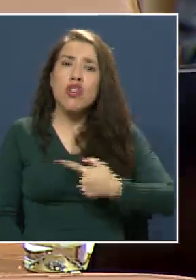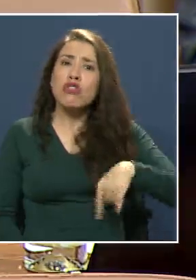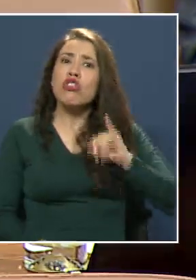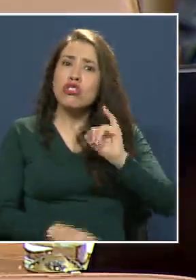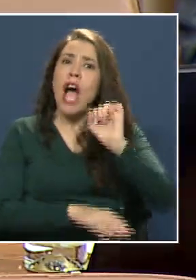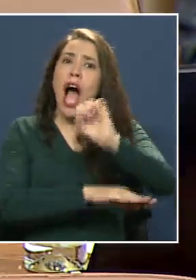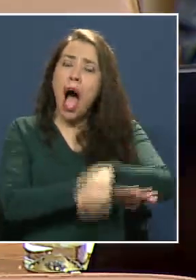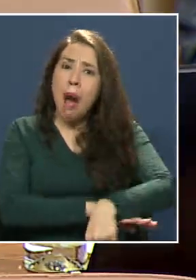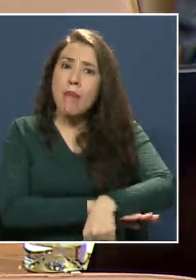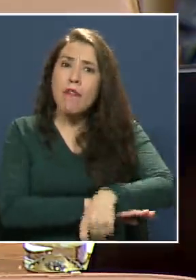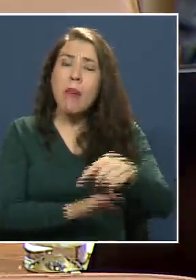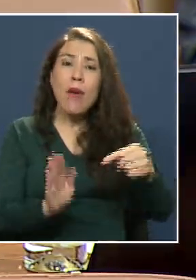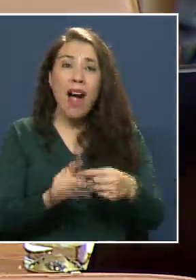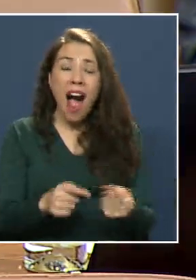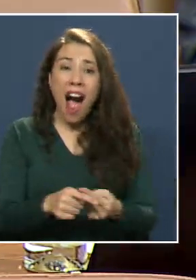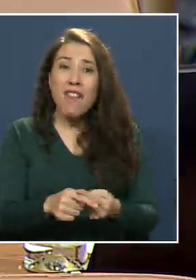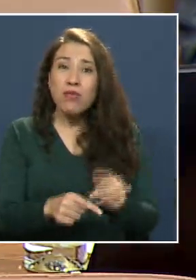retroactividad?